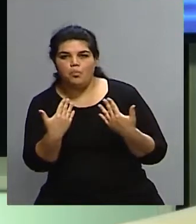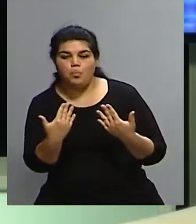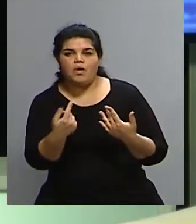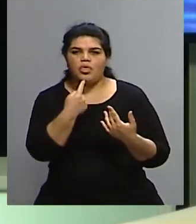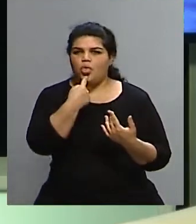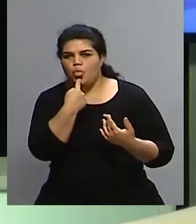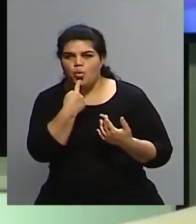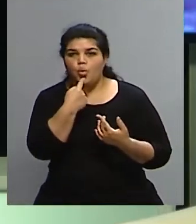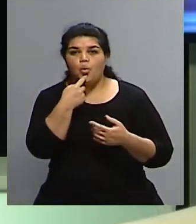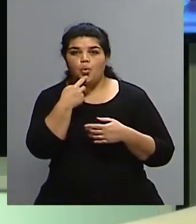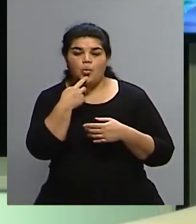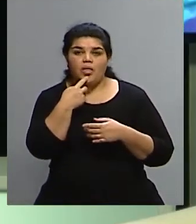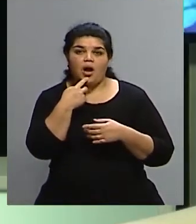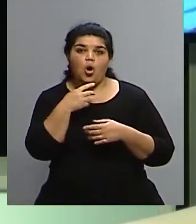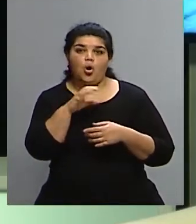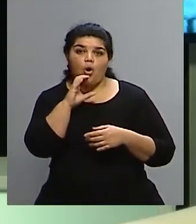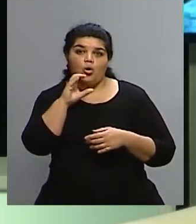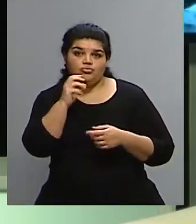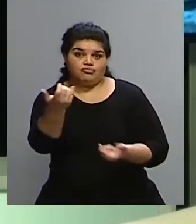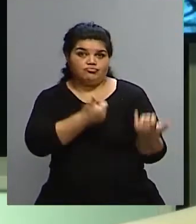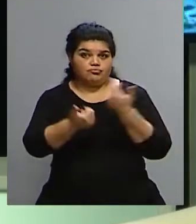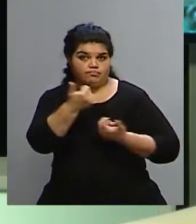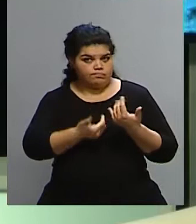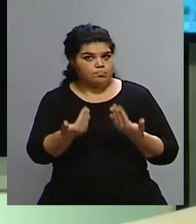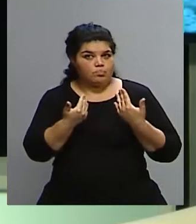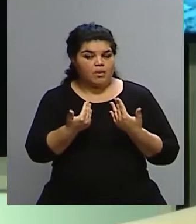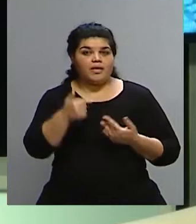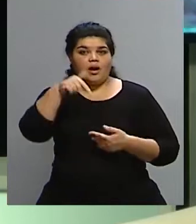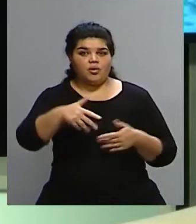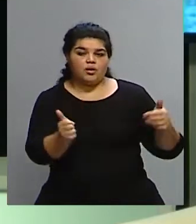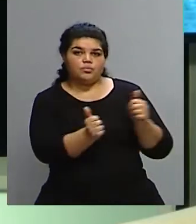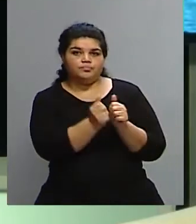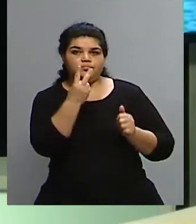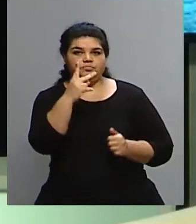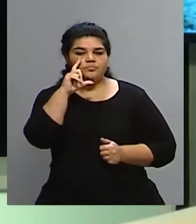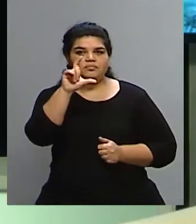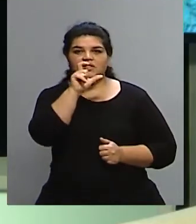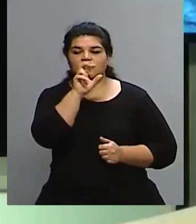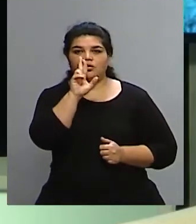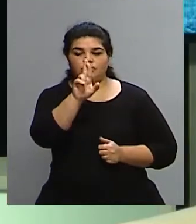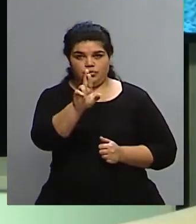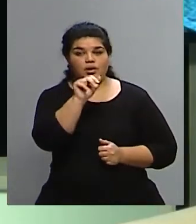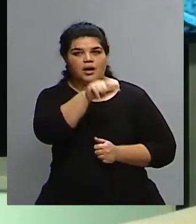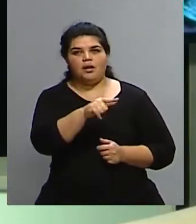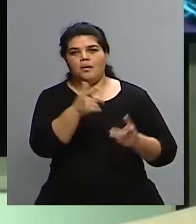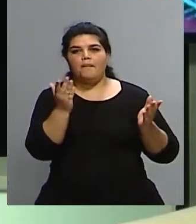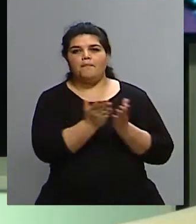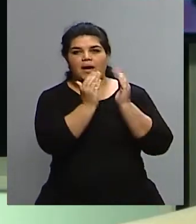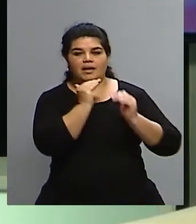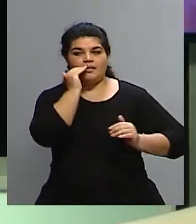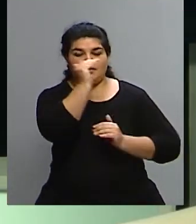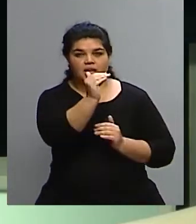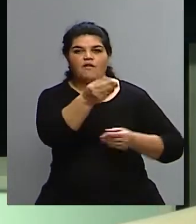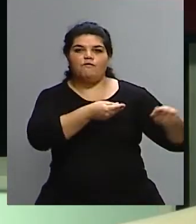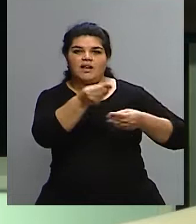alguna sugerencia para nuestro programa. Estamos con Víctor Di Blasi, que es coordinador de la Maestría en Gestión Financiera del Sector Público de la